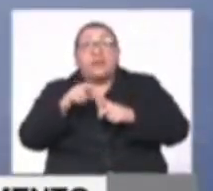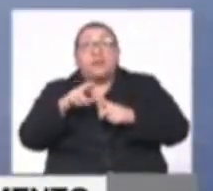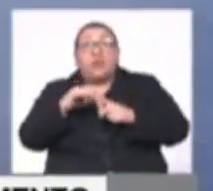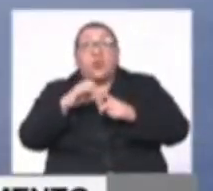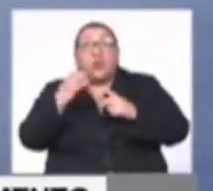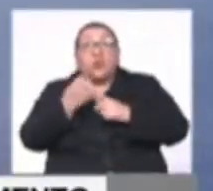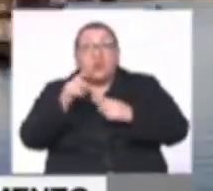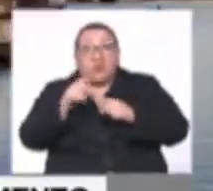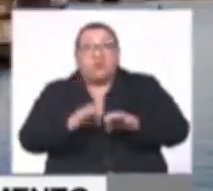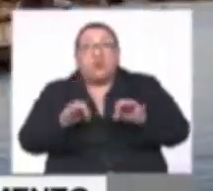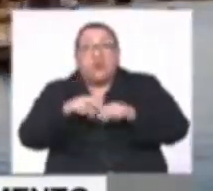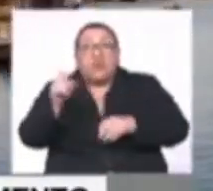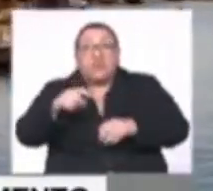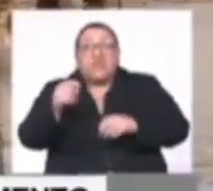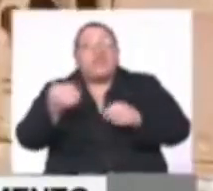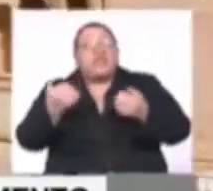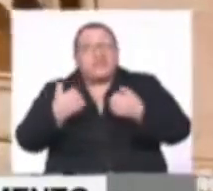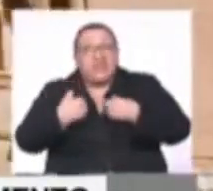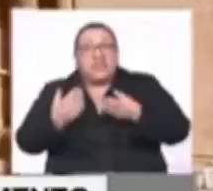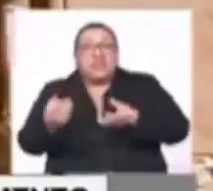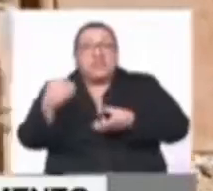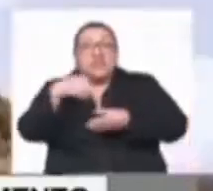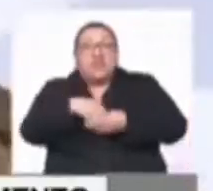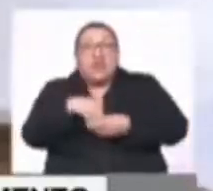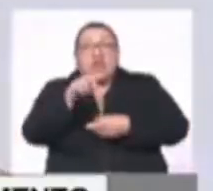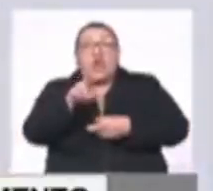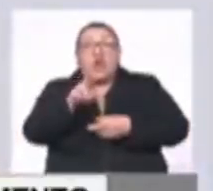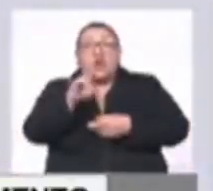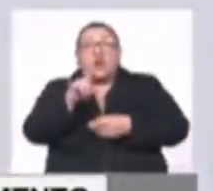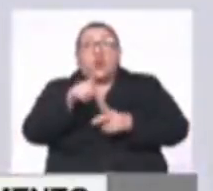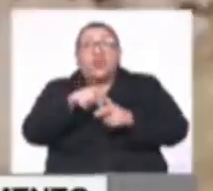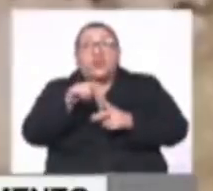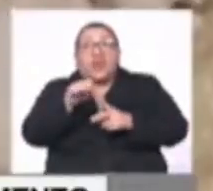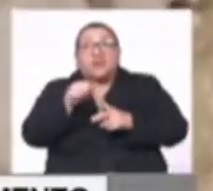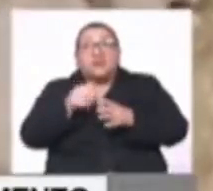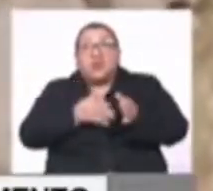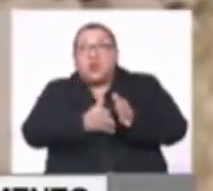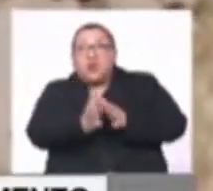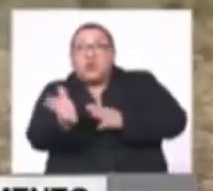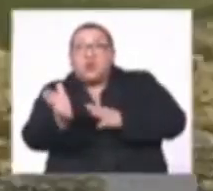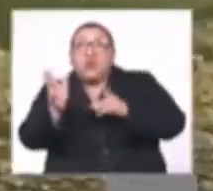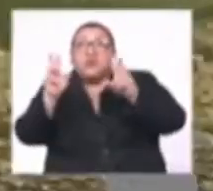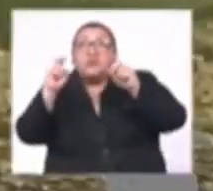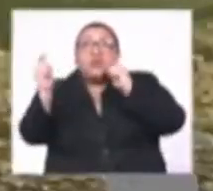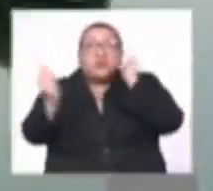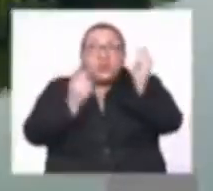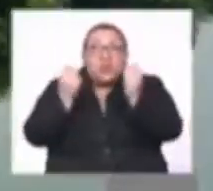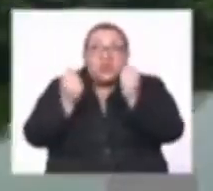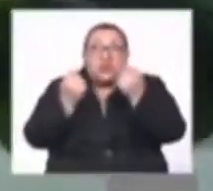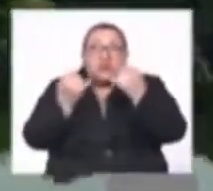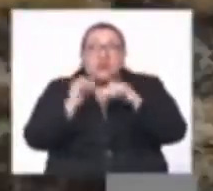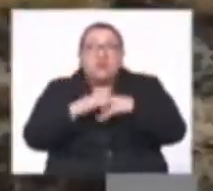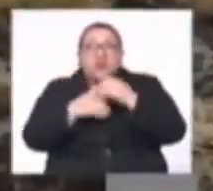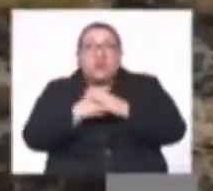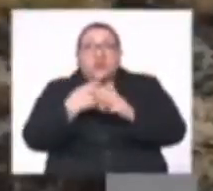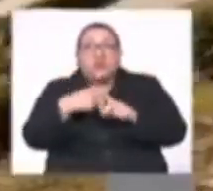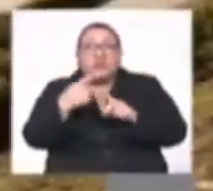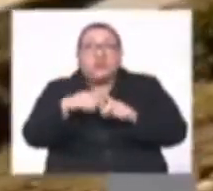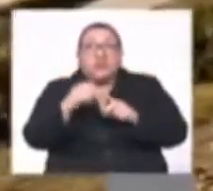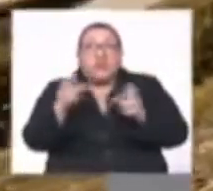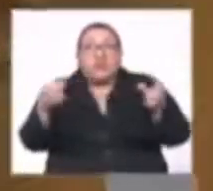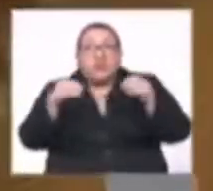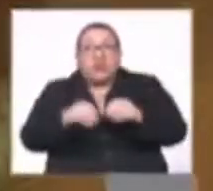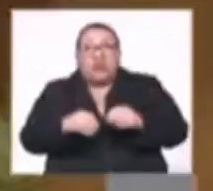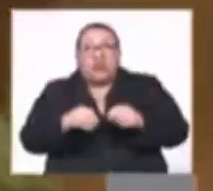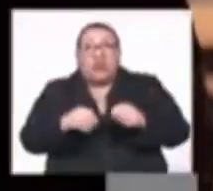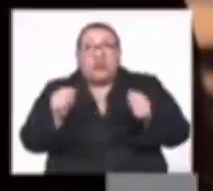de propiedad pública deben ser integrados en rutas, corredores o circuitos turísticos conforme con las disposiciones